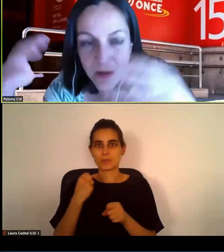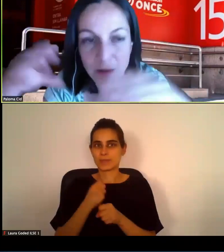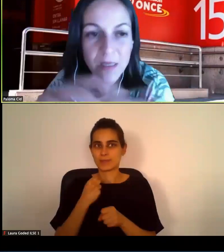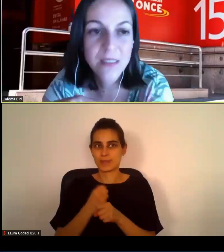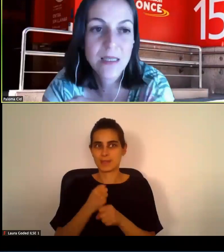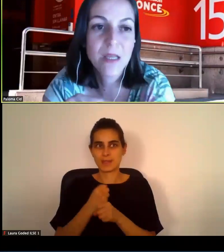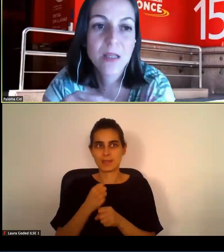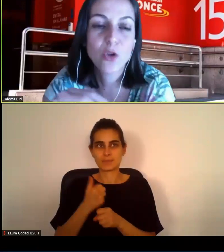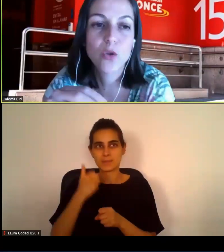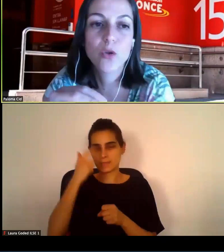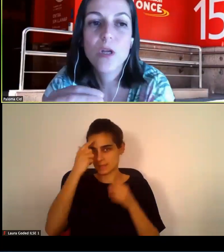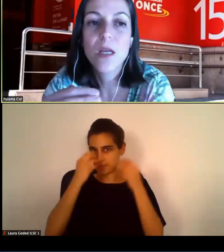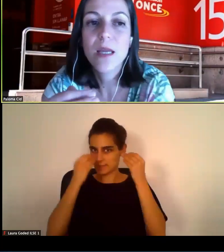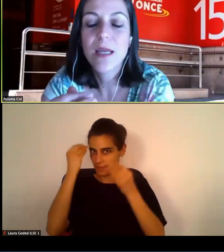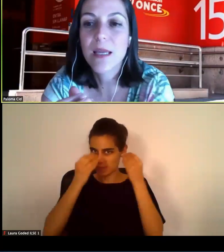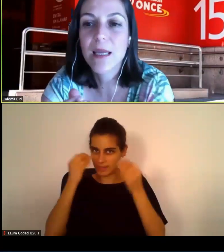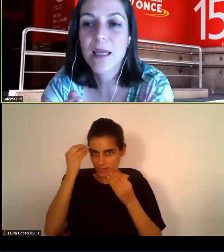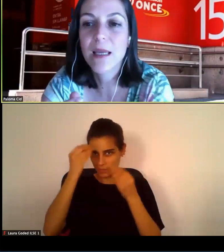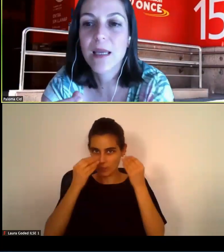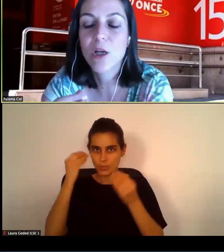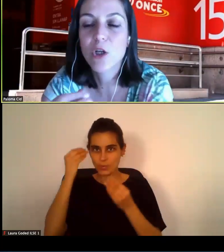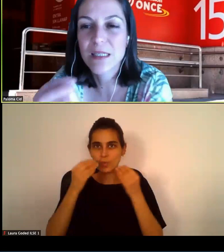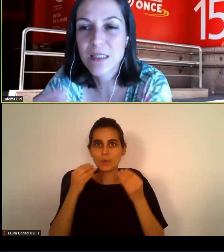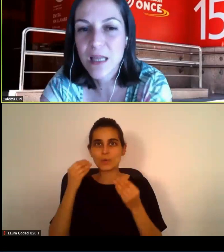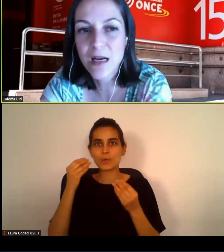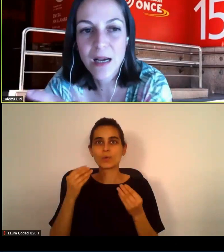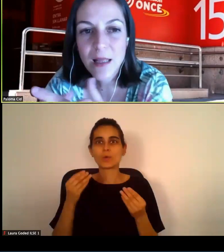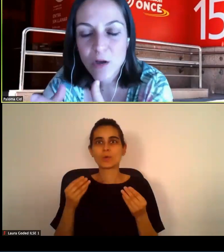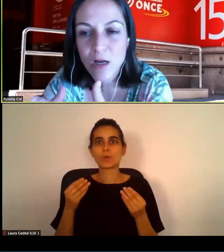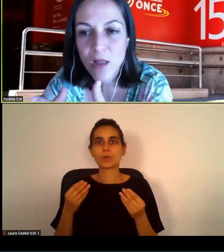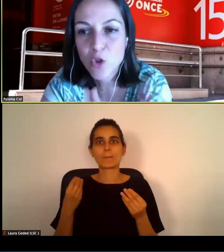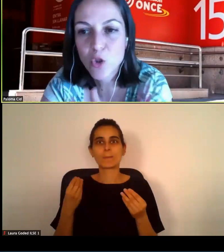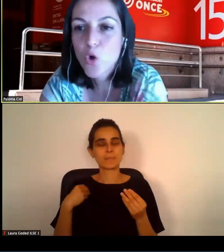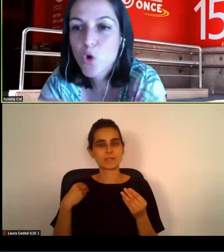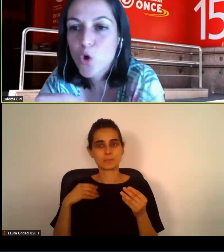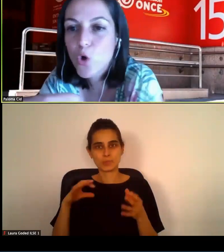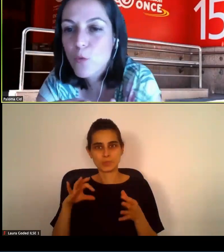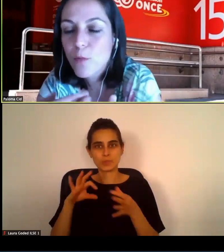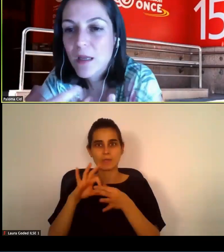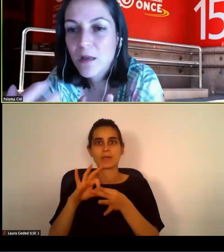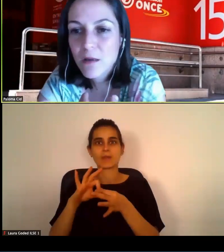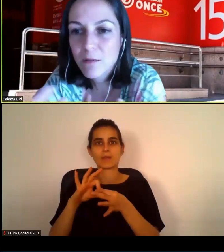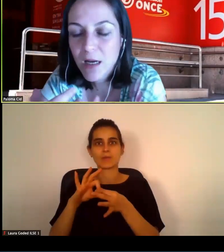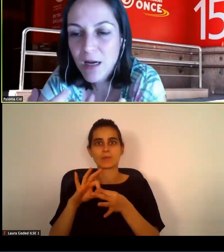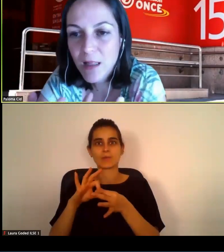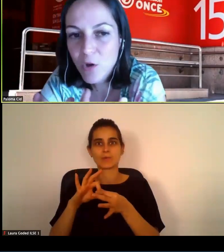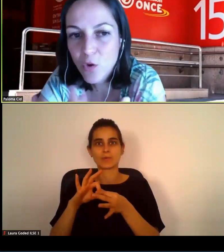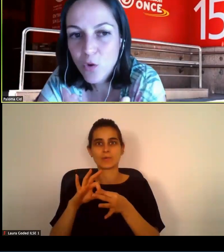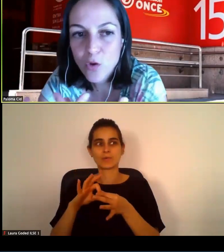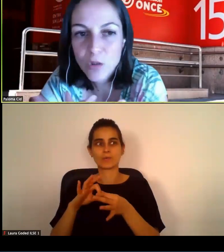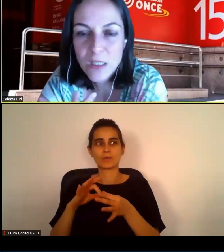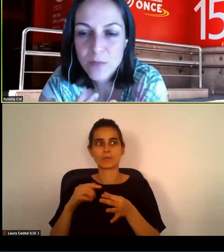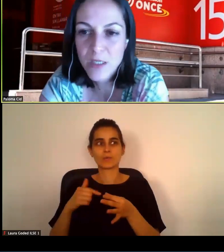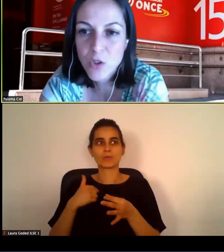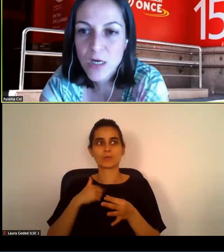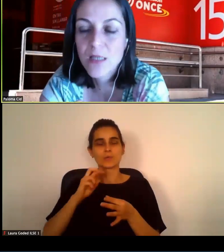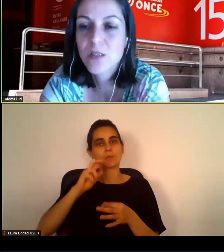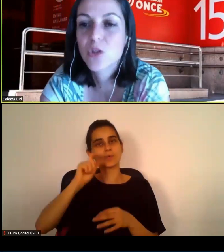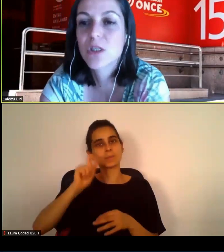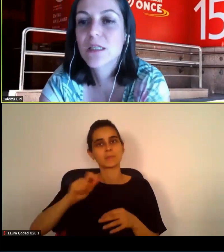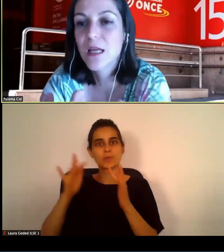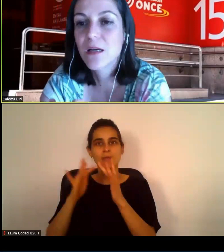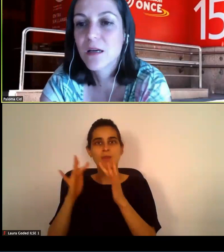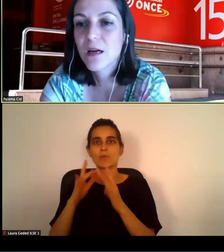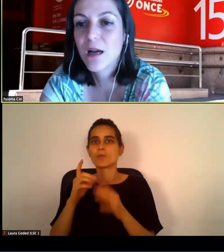de pensamiento, los que están relacionados con cómo me relaciono con otras personas,